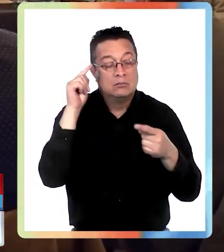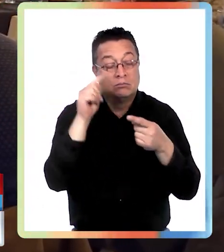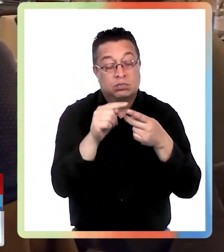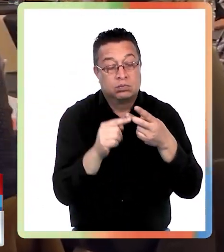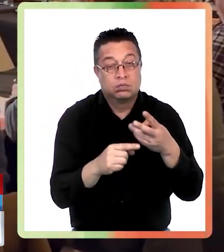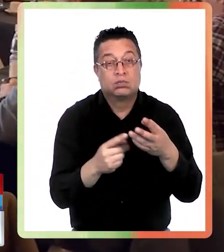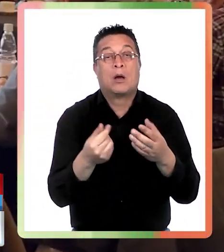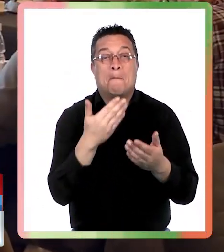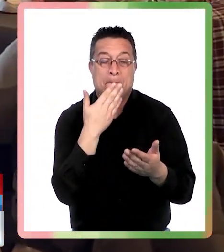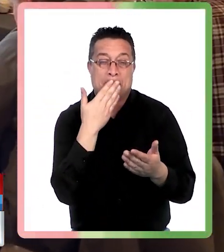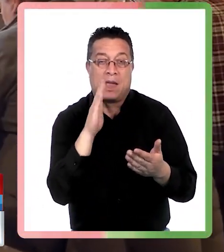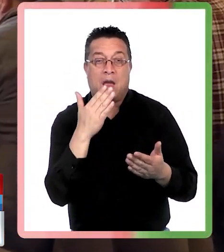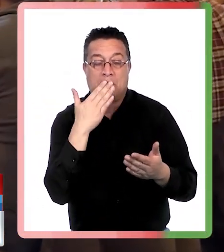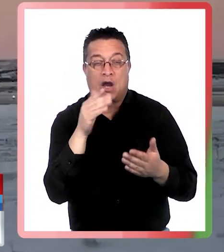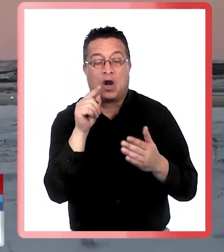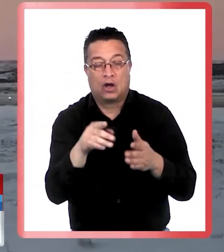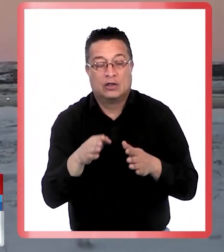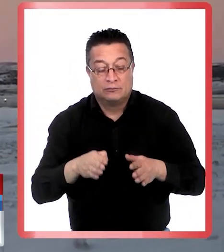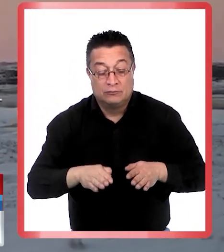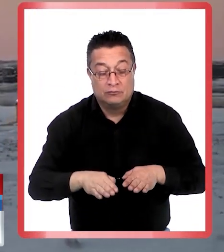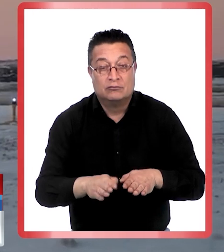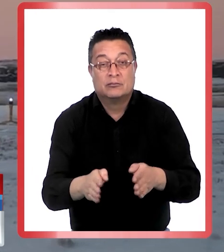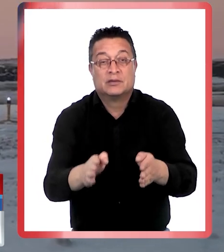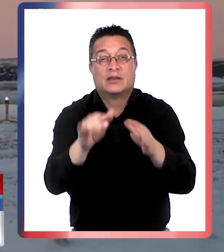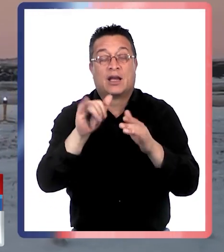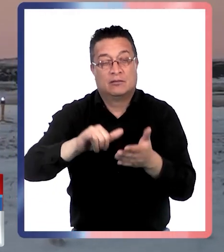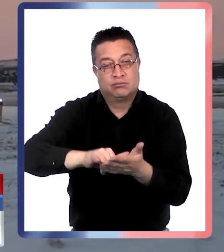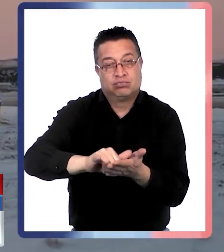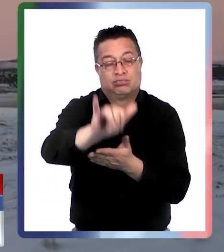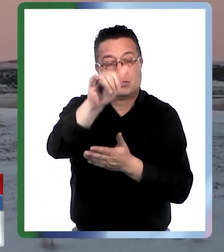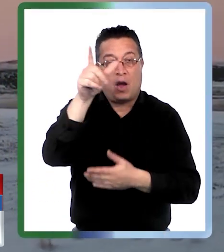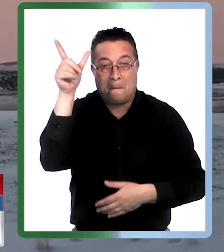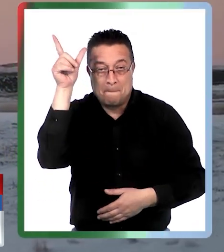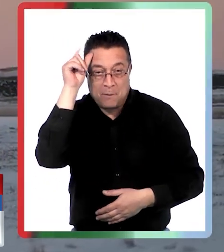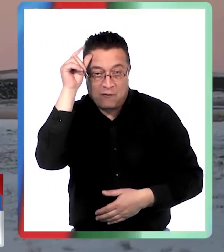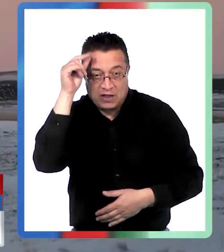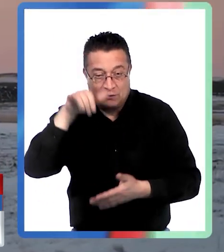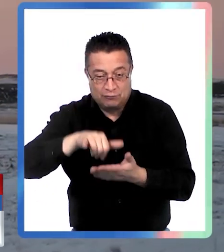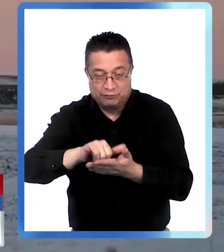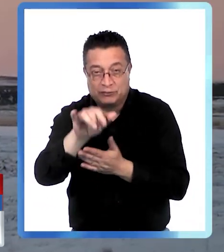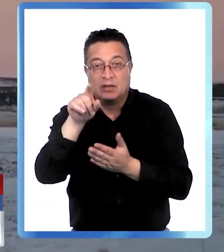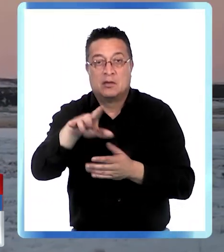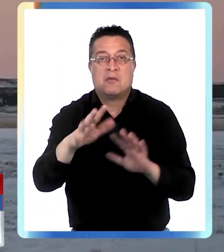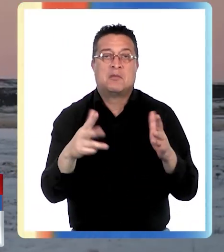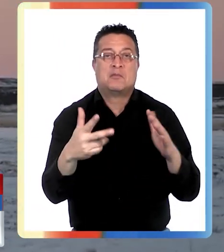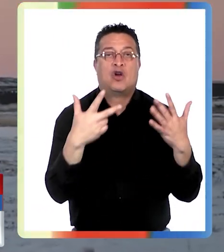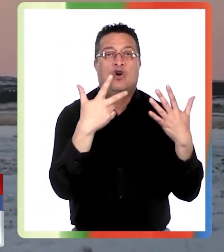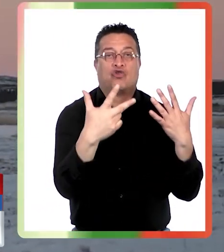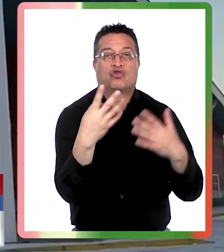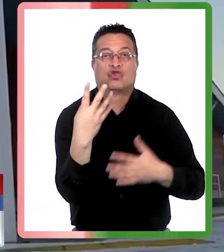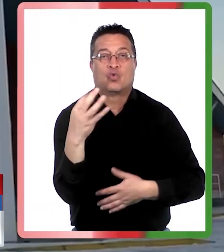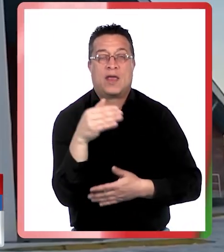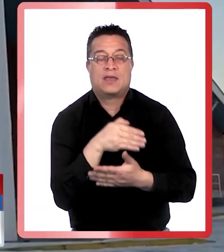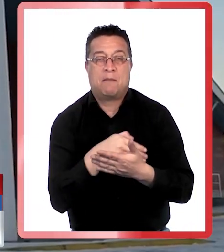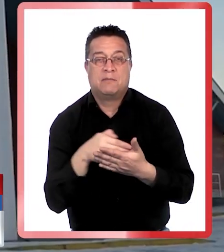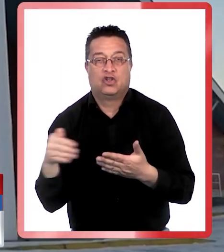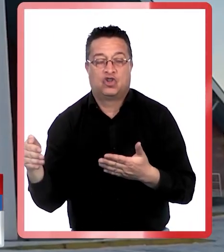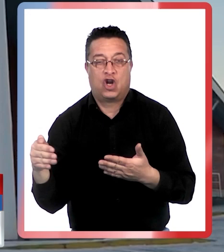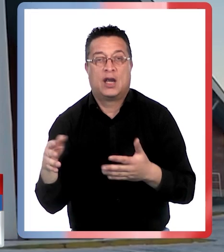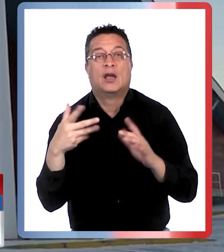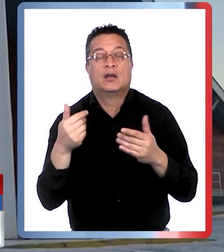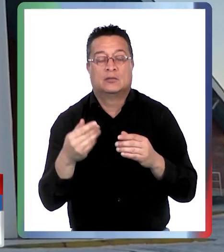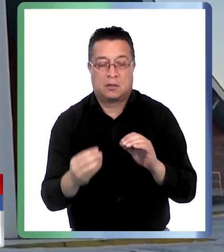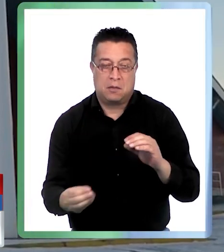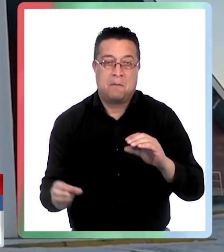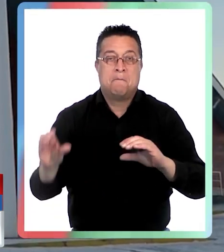entre los que destacan recursos para el mejoramiento de la pista y de obras del aeródromo de Porvenir por un monto cercano a los 800 40